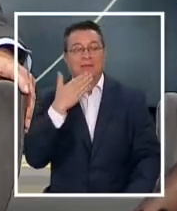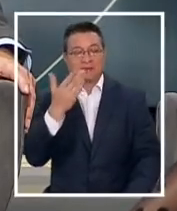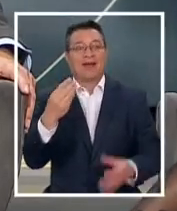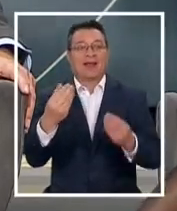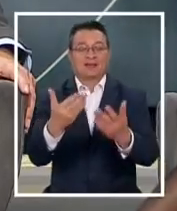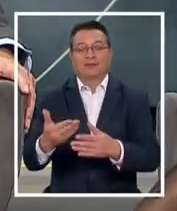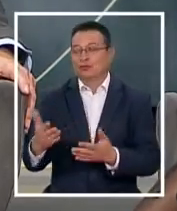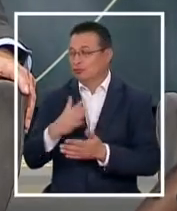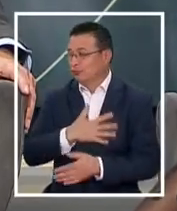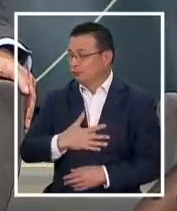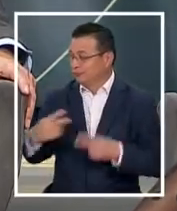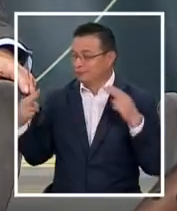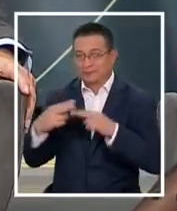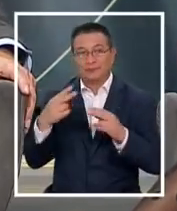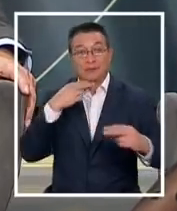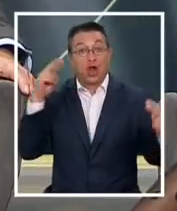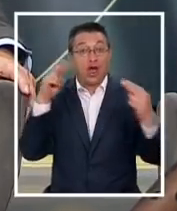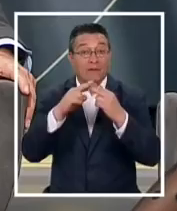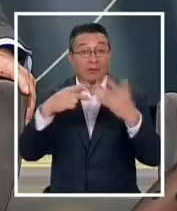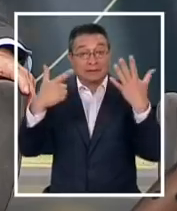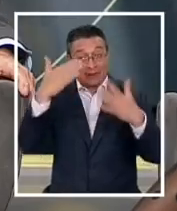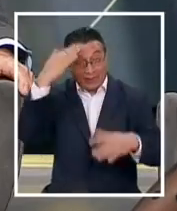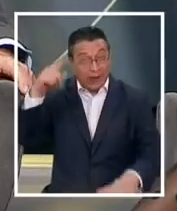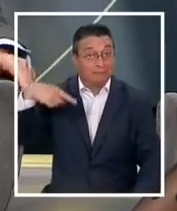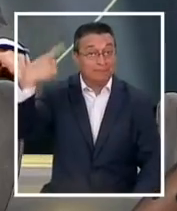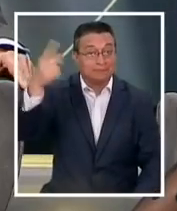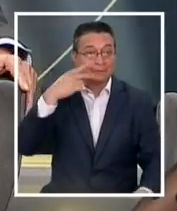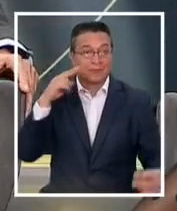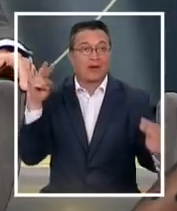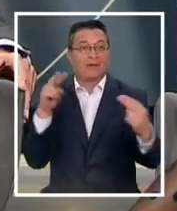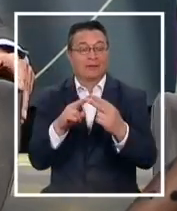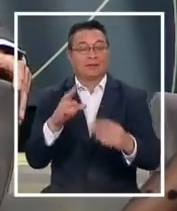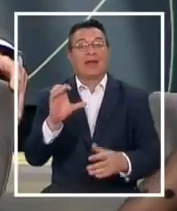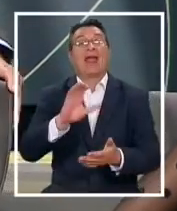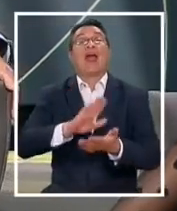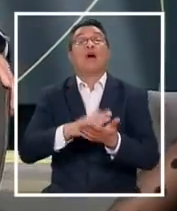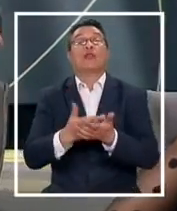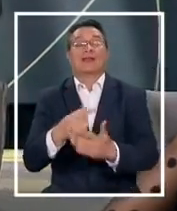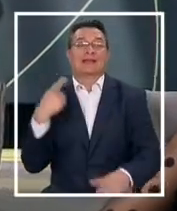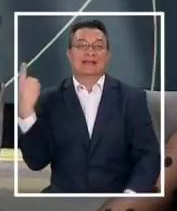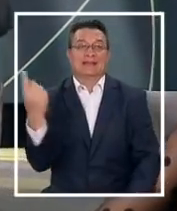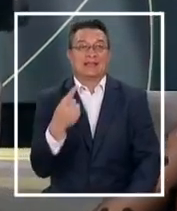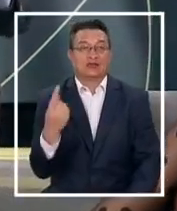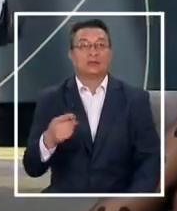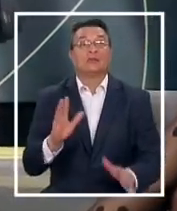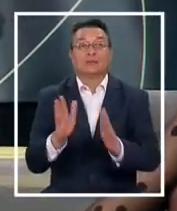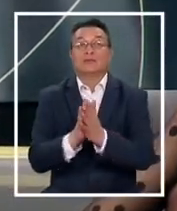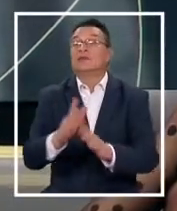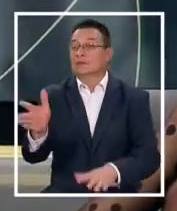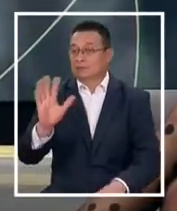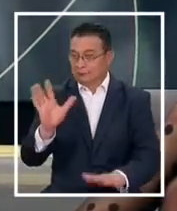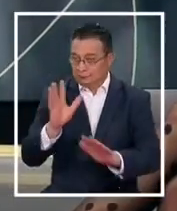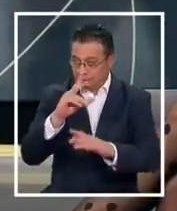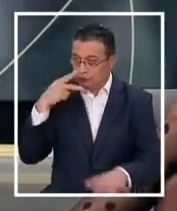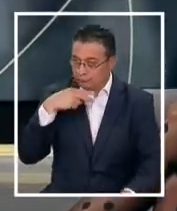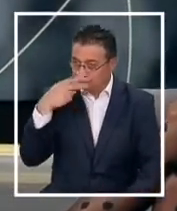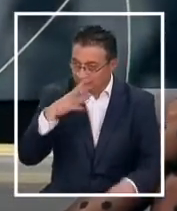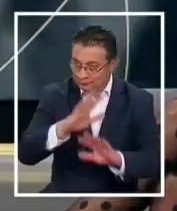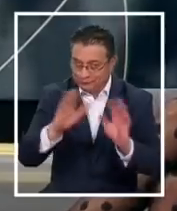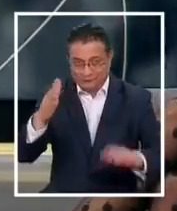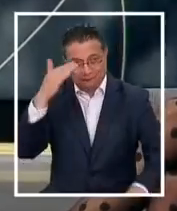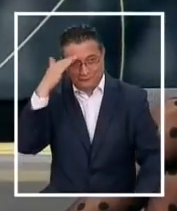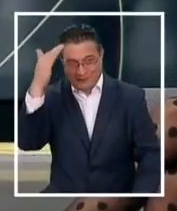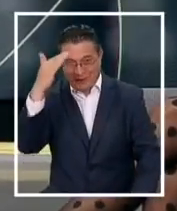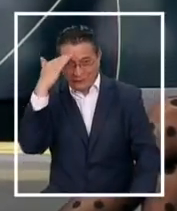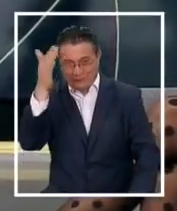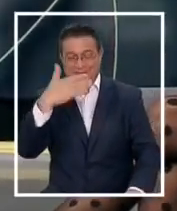siempre, un gusto. Muchas gracias. Nos vemos en 7 días más en Estado Nacional. Señor Vidal, muchas gracias. Buenas noches. Exactamente. Ya lo despedimos